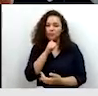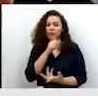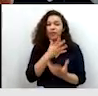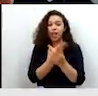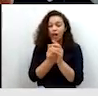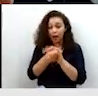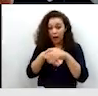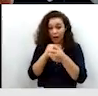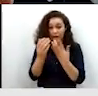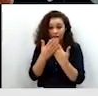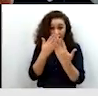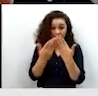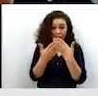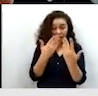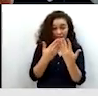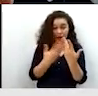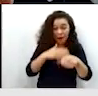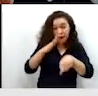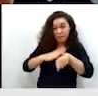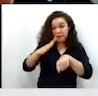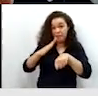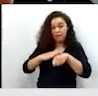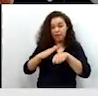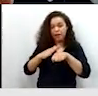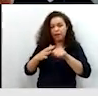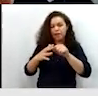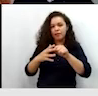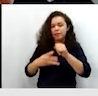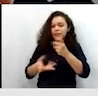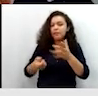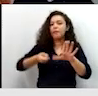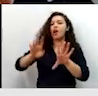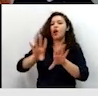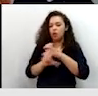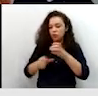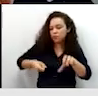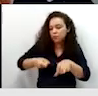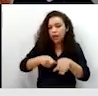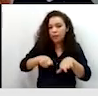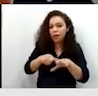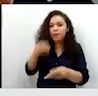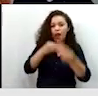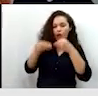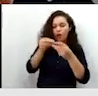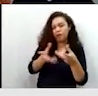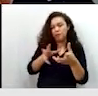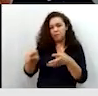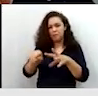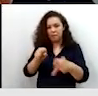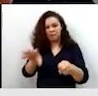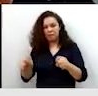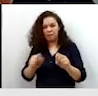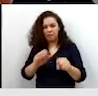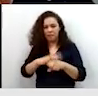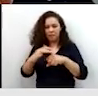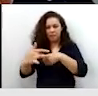todo son lo que va a estar manipulando desde utensilios, alimentos, pues van a estar sucias y pueden ser un